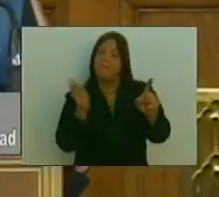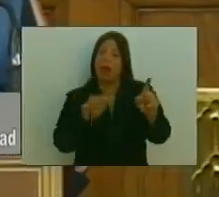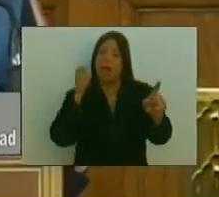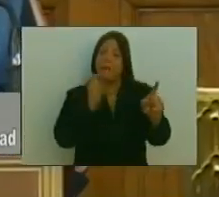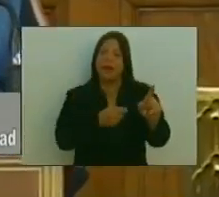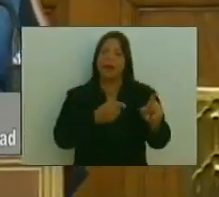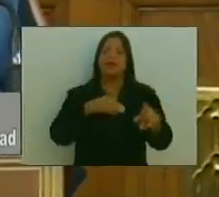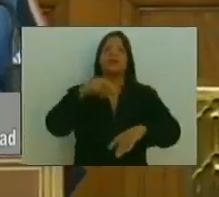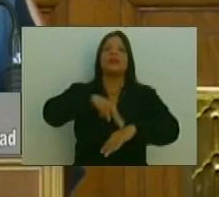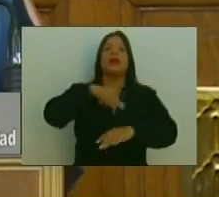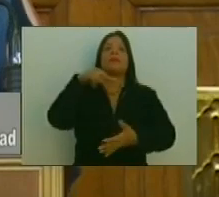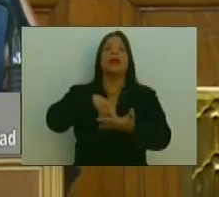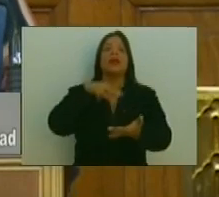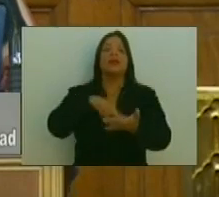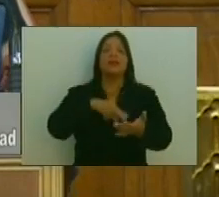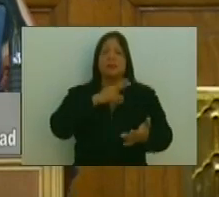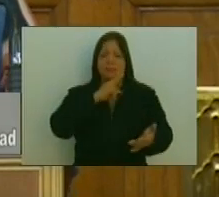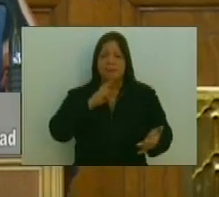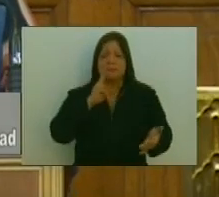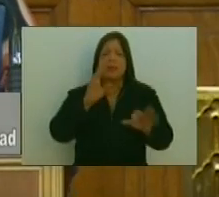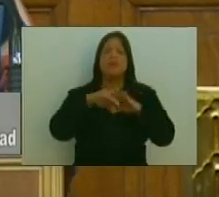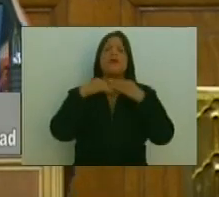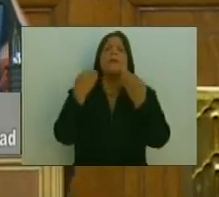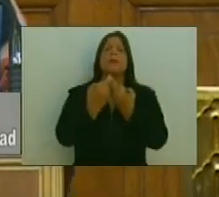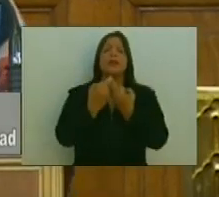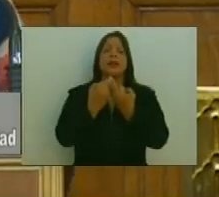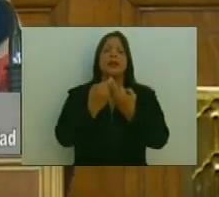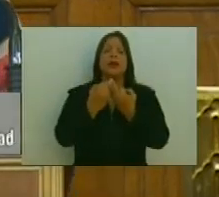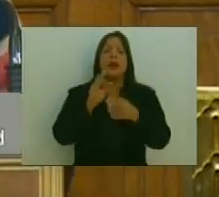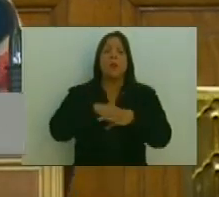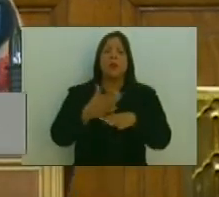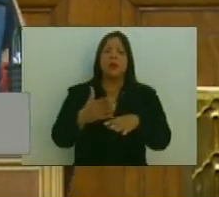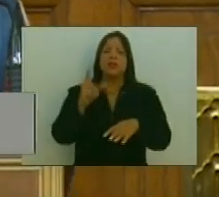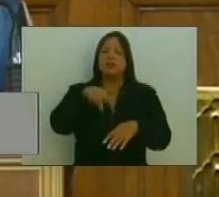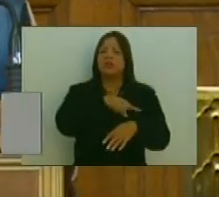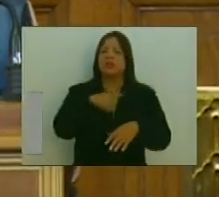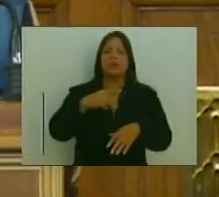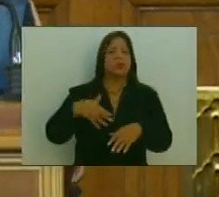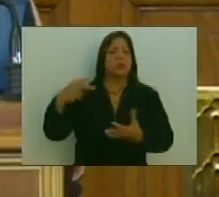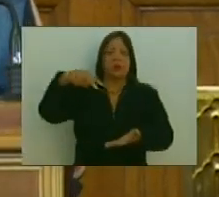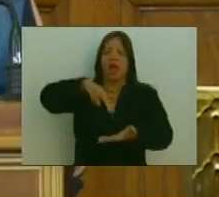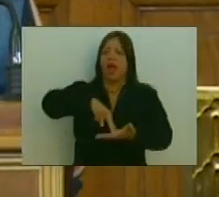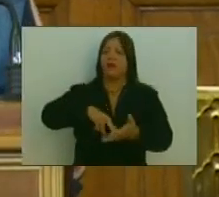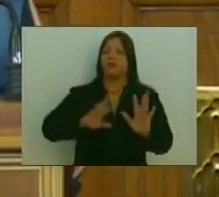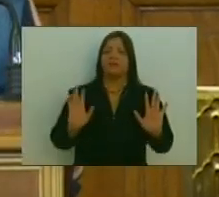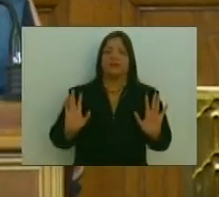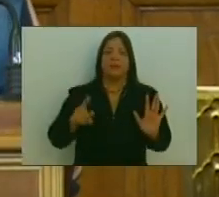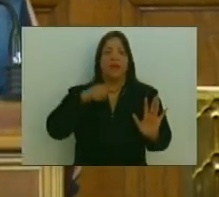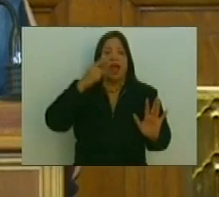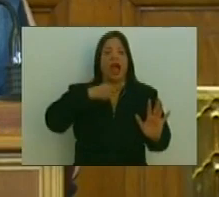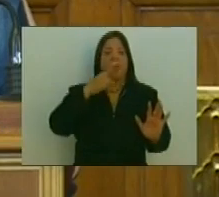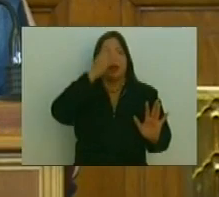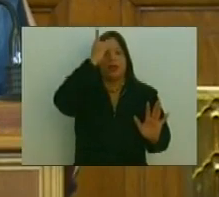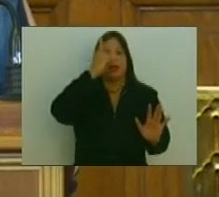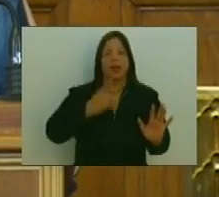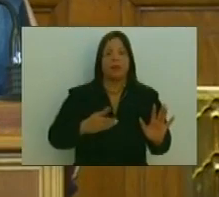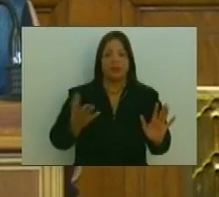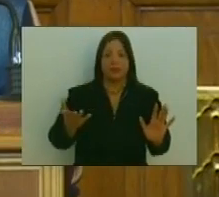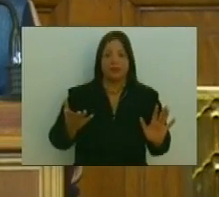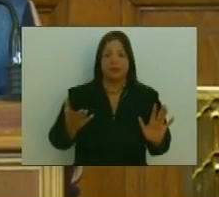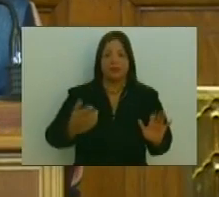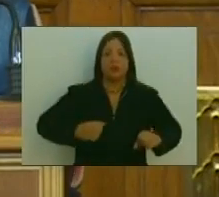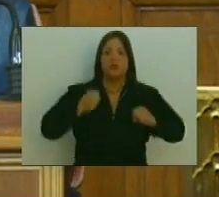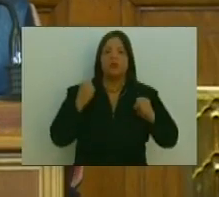mí. Y eso lo agradezco, porque si no, señores, hoy no estuviera hoy aquí hablando de discapacidad, ni fuera